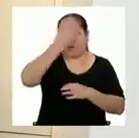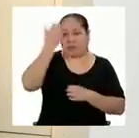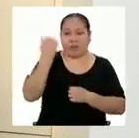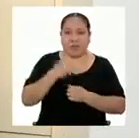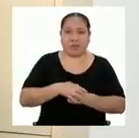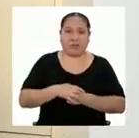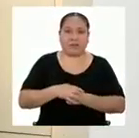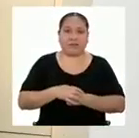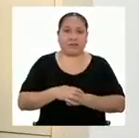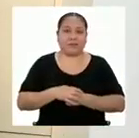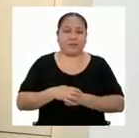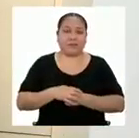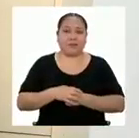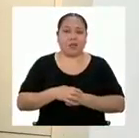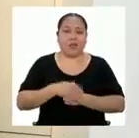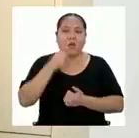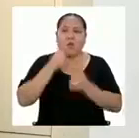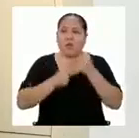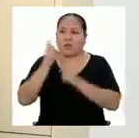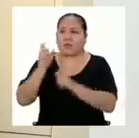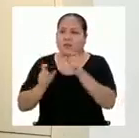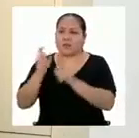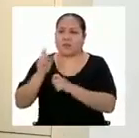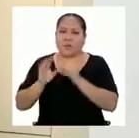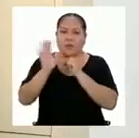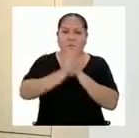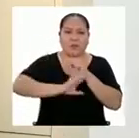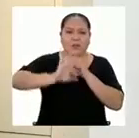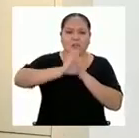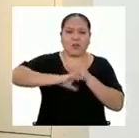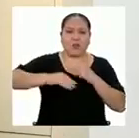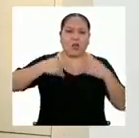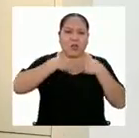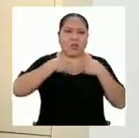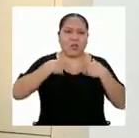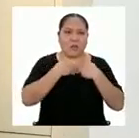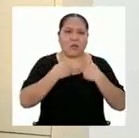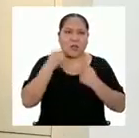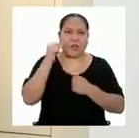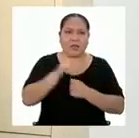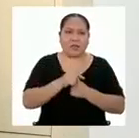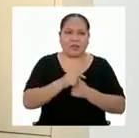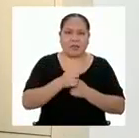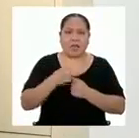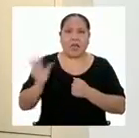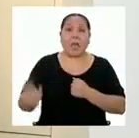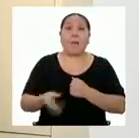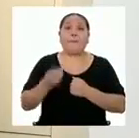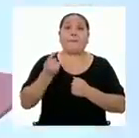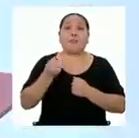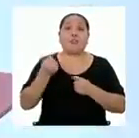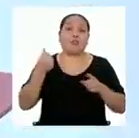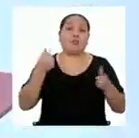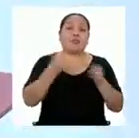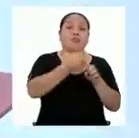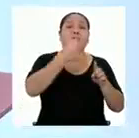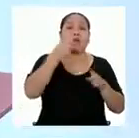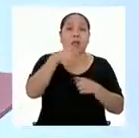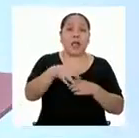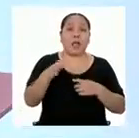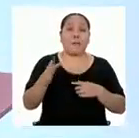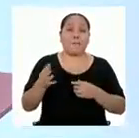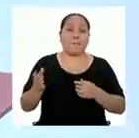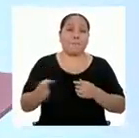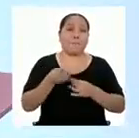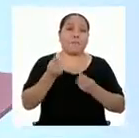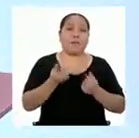¿cuál sería el accionar de los colectivos de protección animal si supieran del lamentable choque al perro en la carretera? En mi opinión,